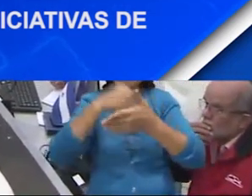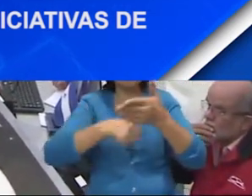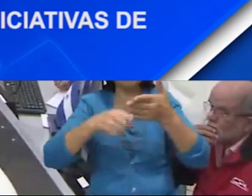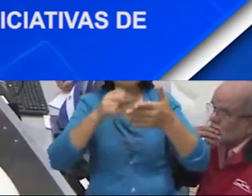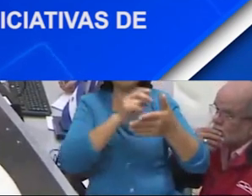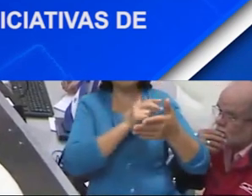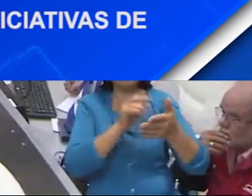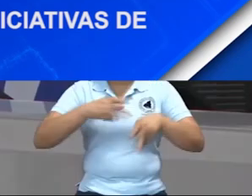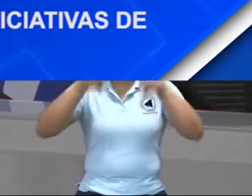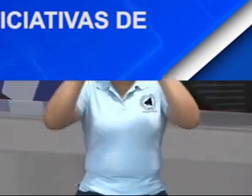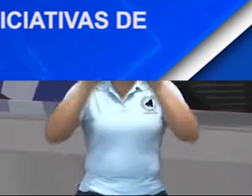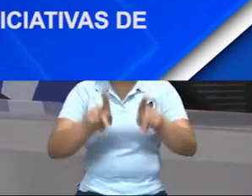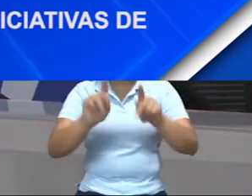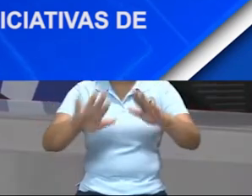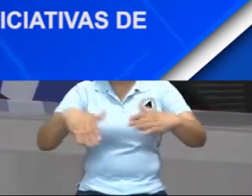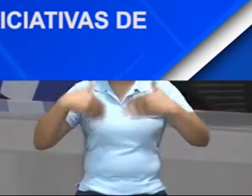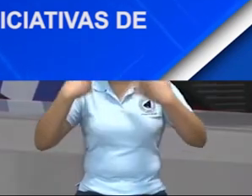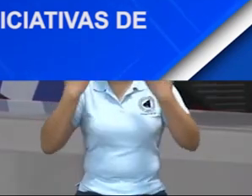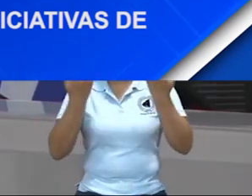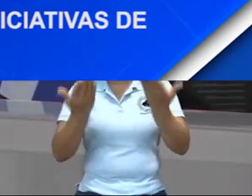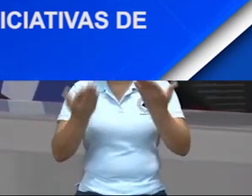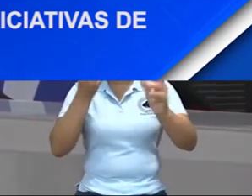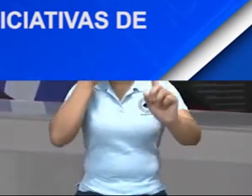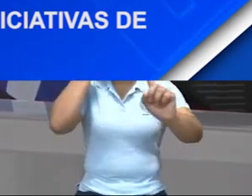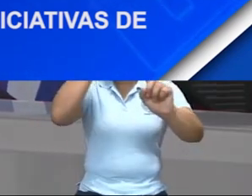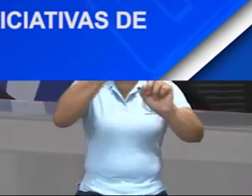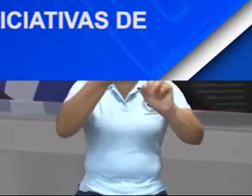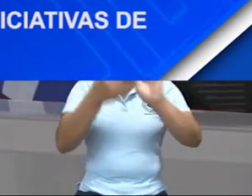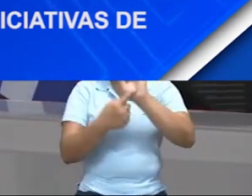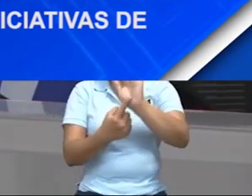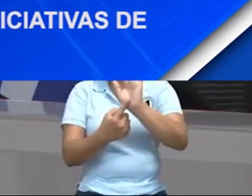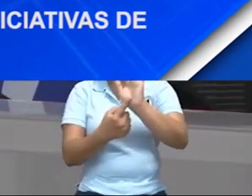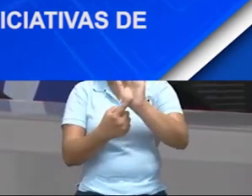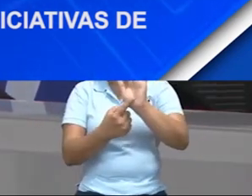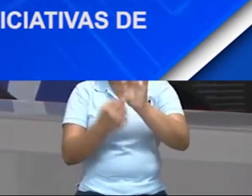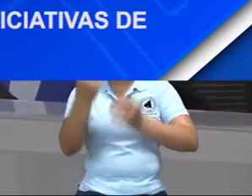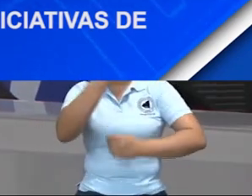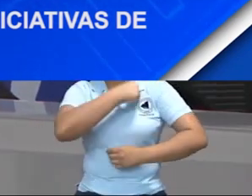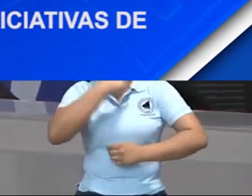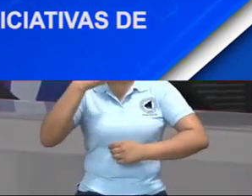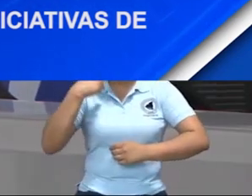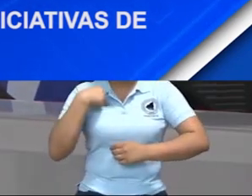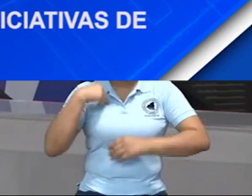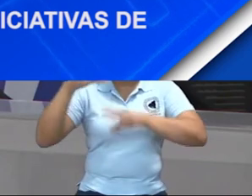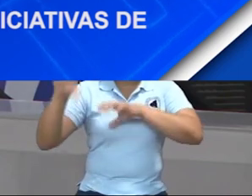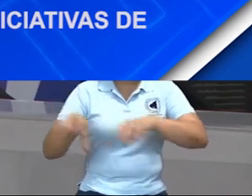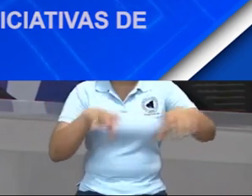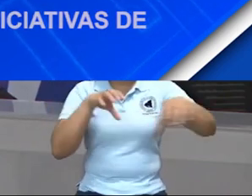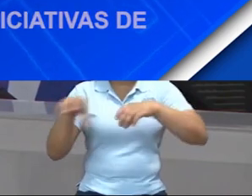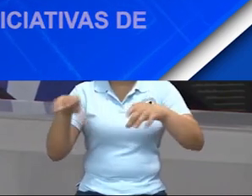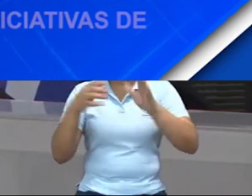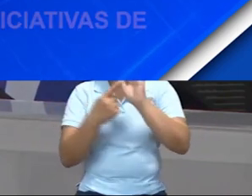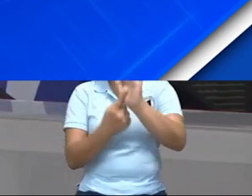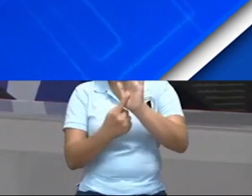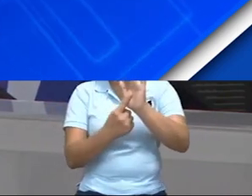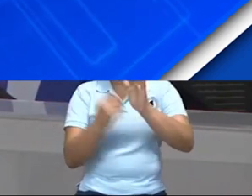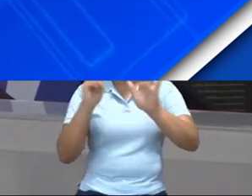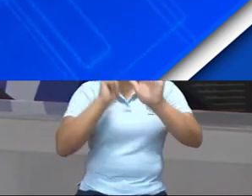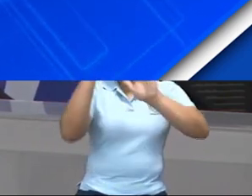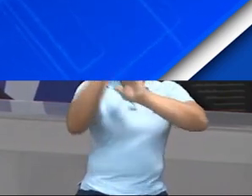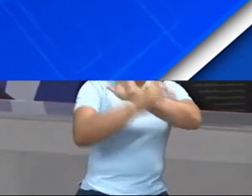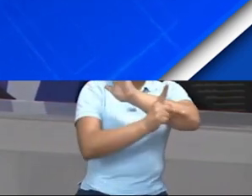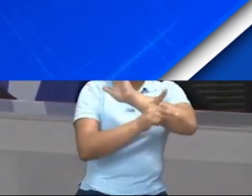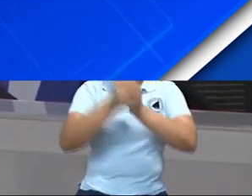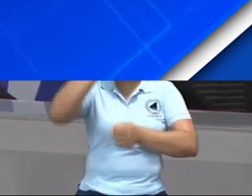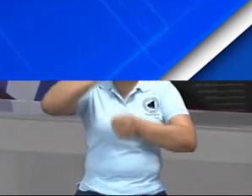Asuntos Exteriores. El objetivo del presente protocolo binacional es implementar acciones transfronterizas